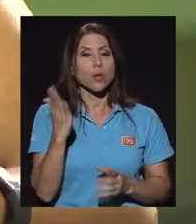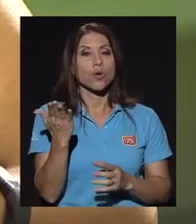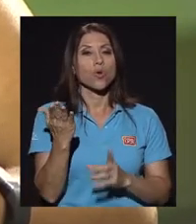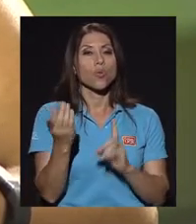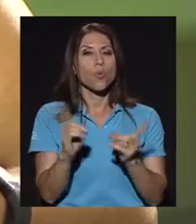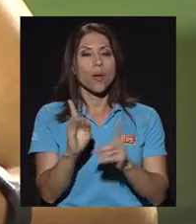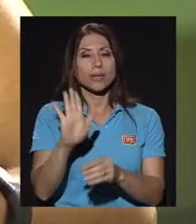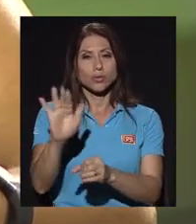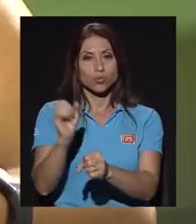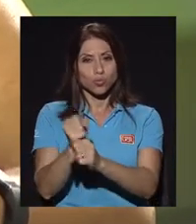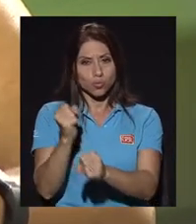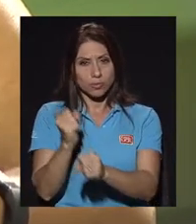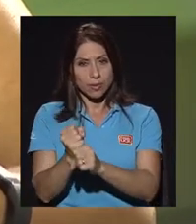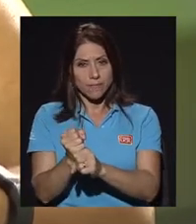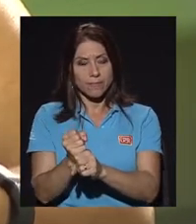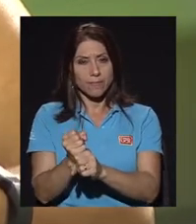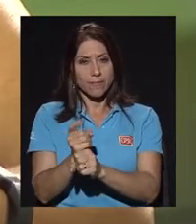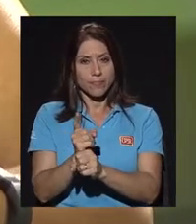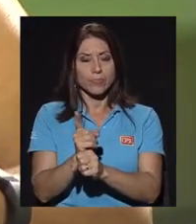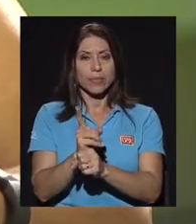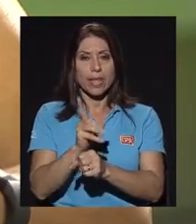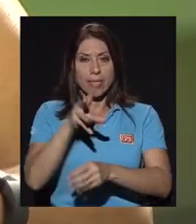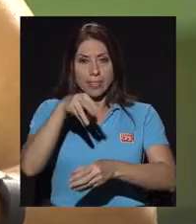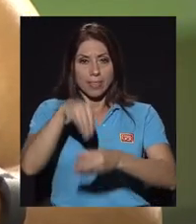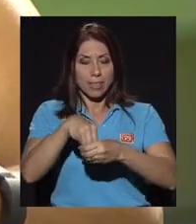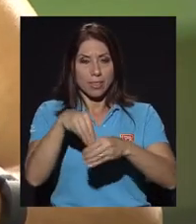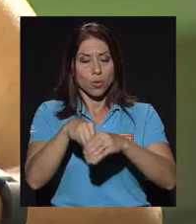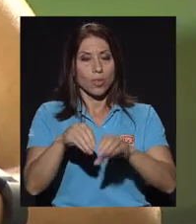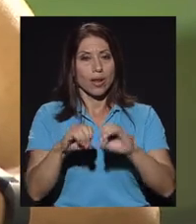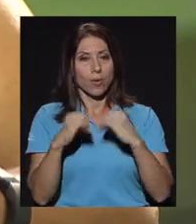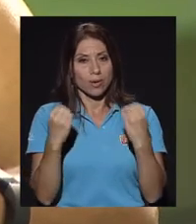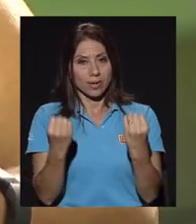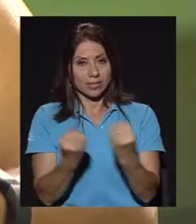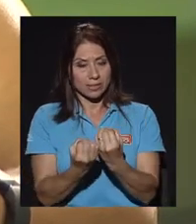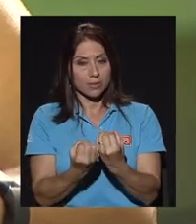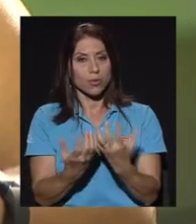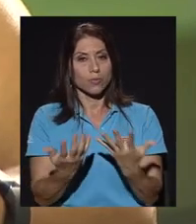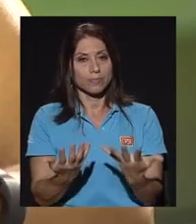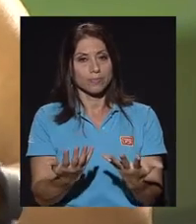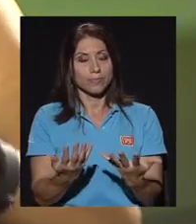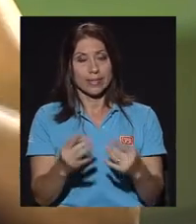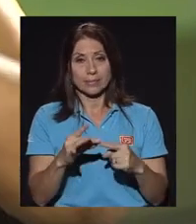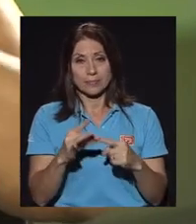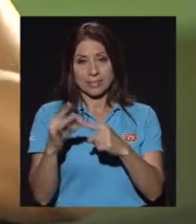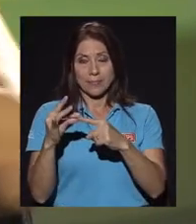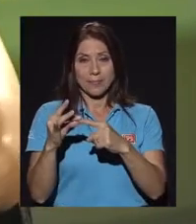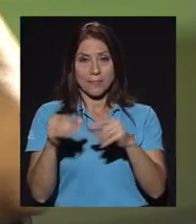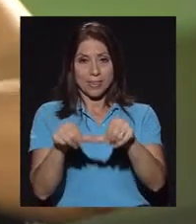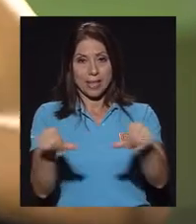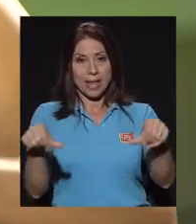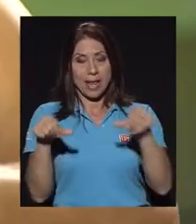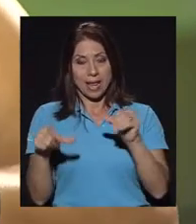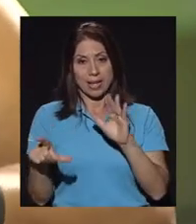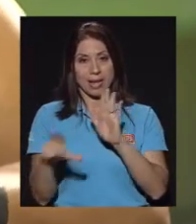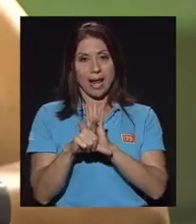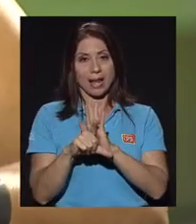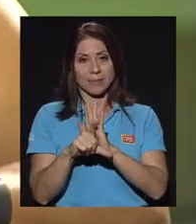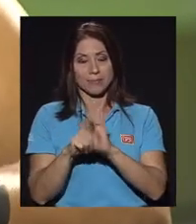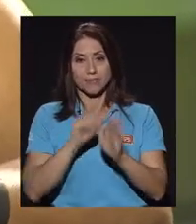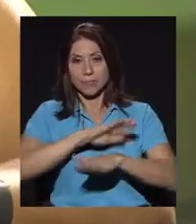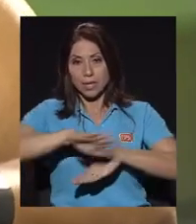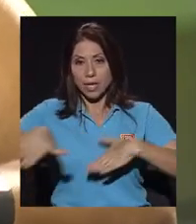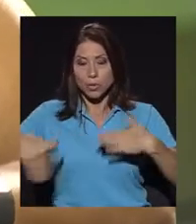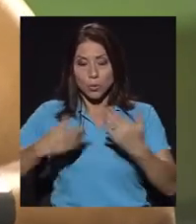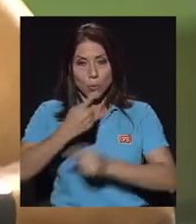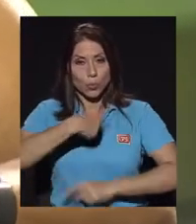trabajo tiene que ejercer dentro de la organización, y más que todo en la parte legal, que